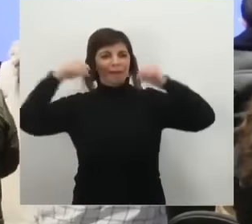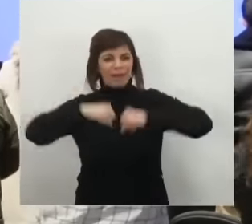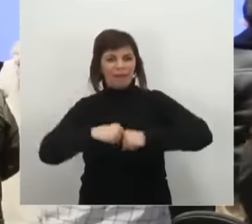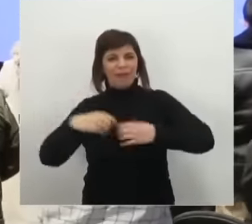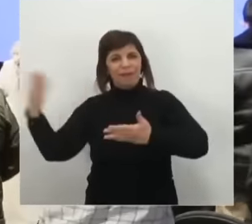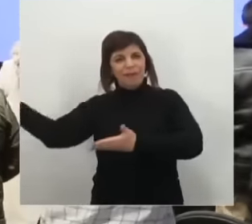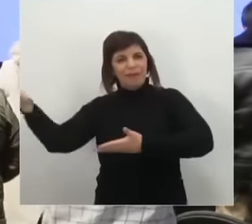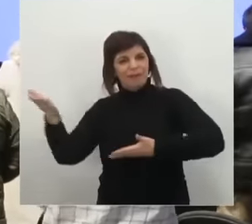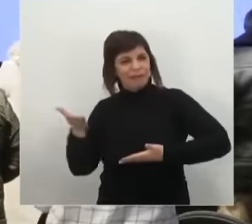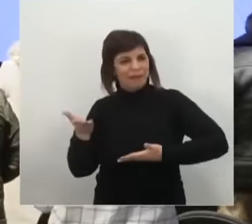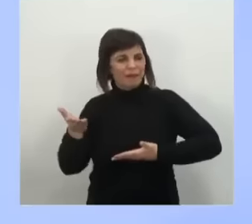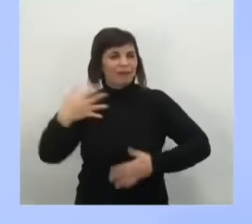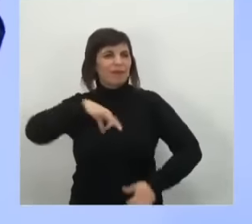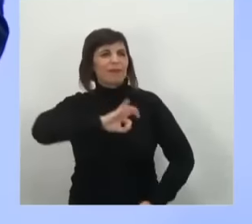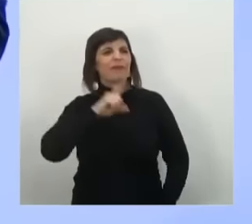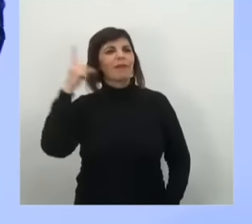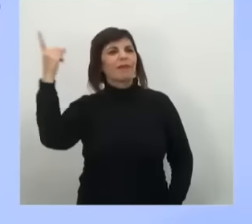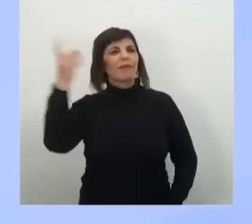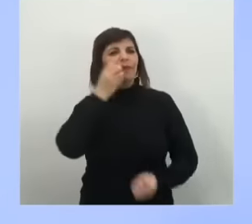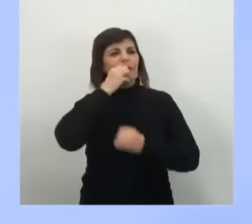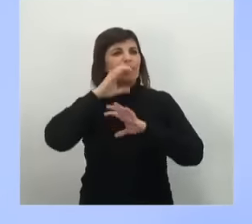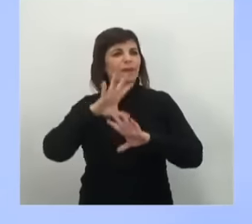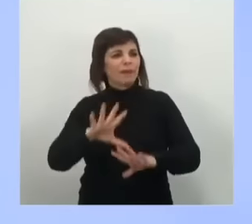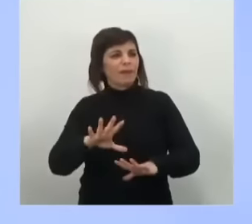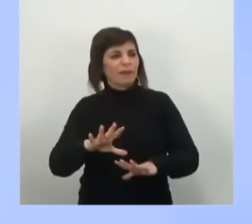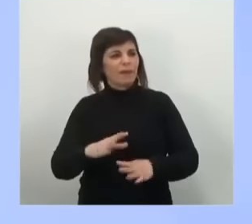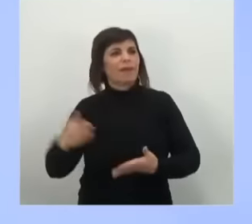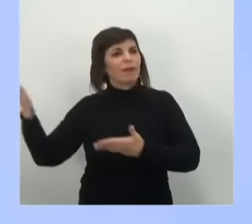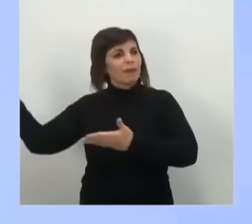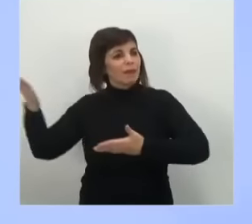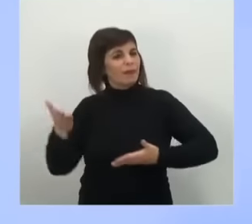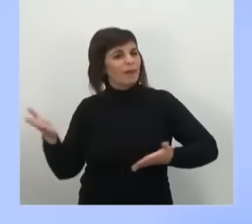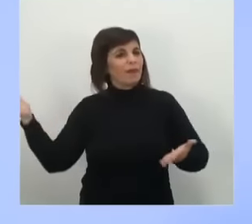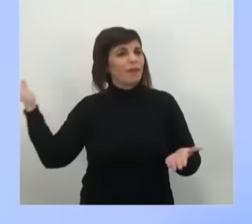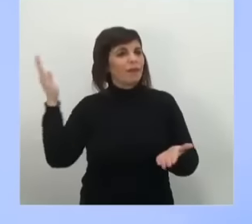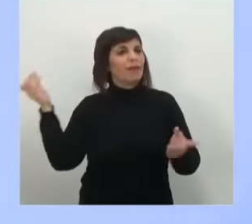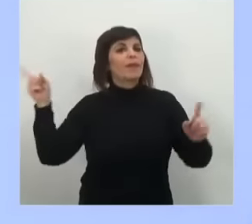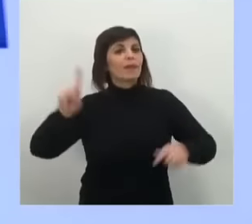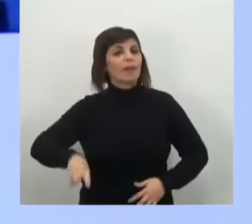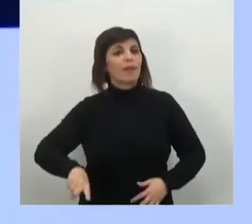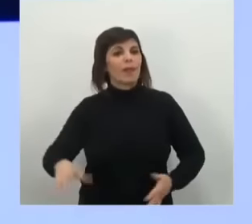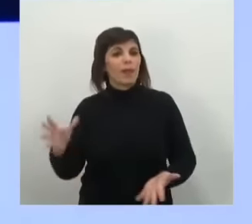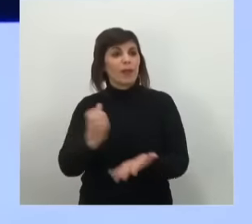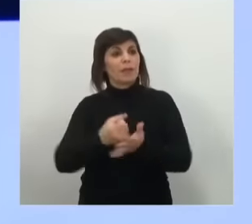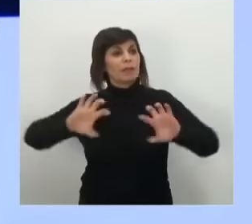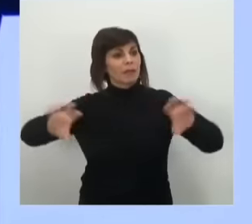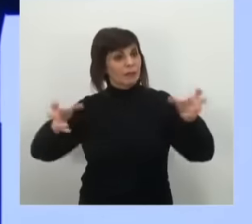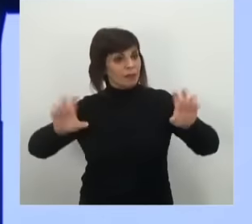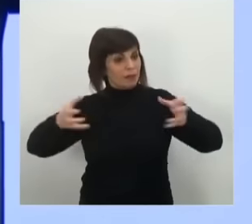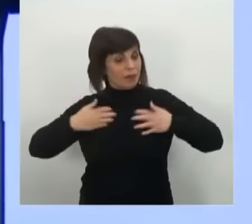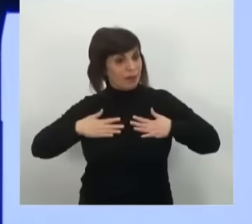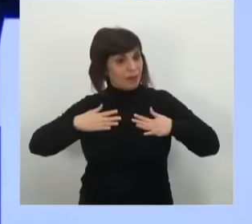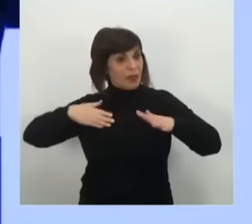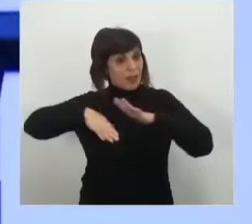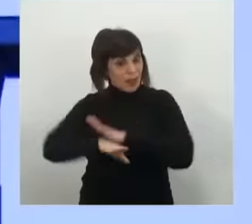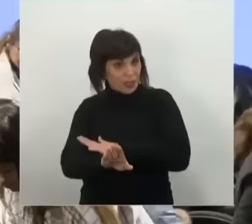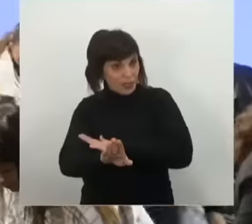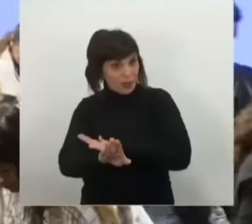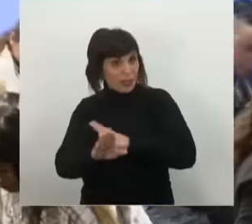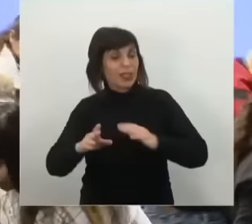bienvenidos queridos que se os bendiga les damos la bienvenida a todos los que están por la televisión por la radio bienvenidos